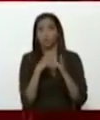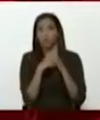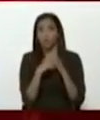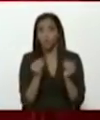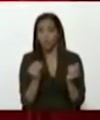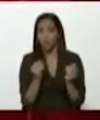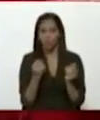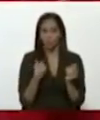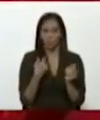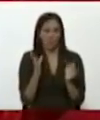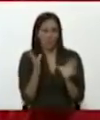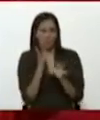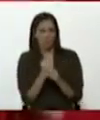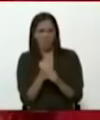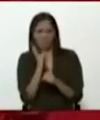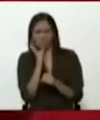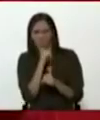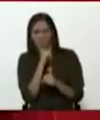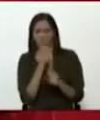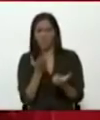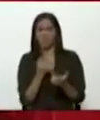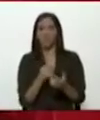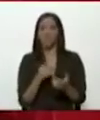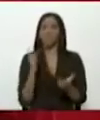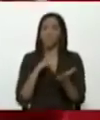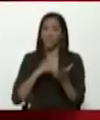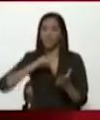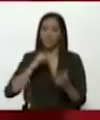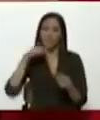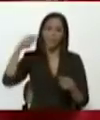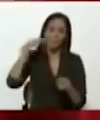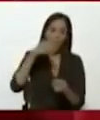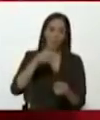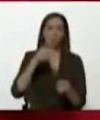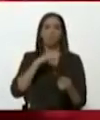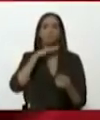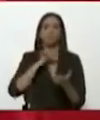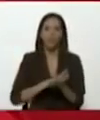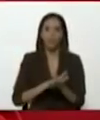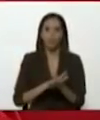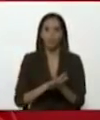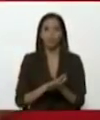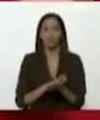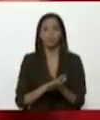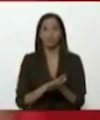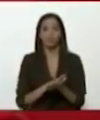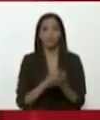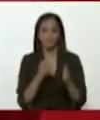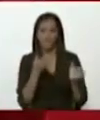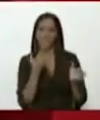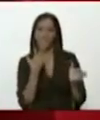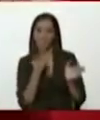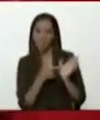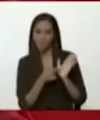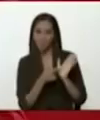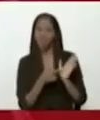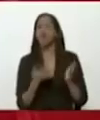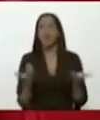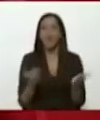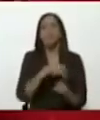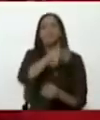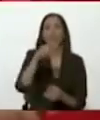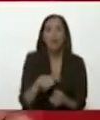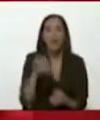desconfió en Pedro y venía la DC y lo asesinaba. ¿Verdad? ¿Qué están haciendo con Venezuela? Bueno, que Venezuela están haciendo eso. Bueno, Venezuela es